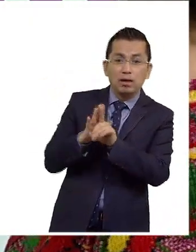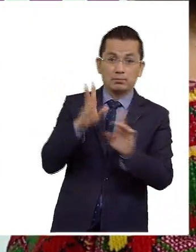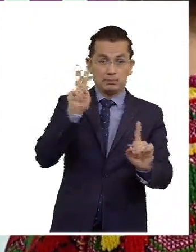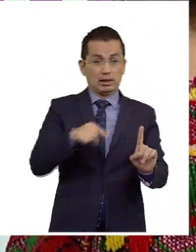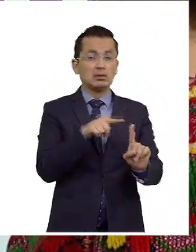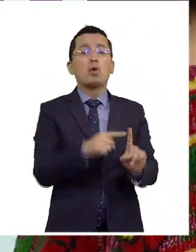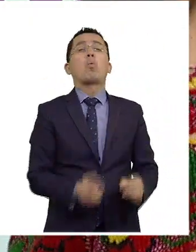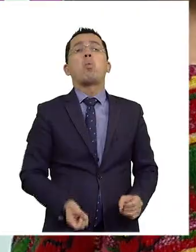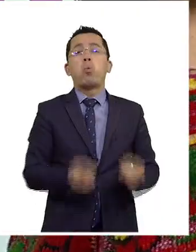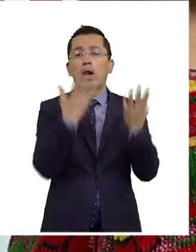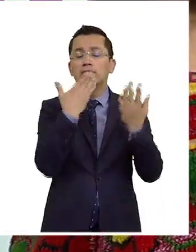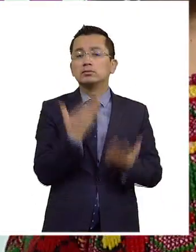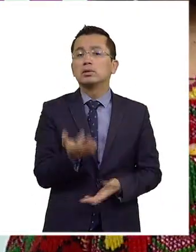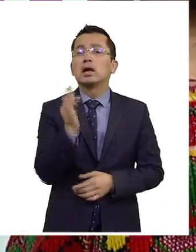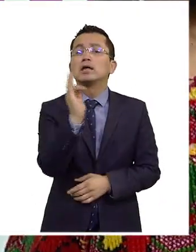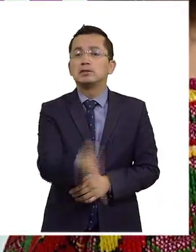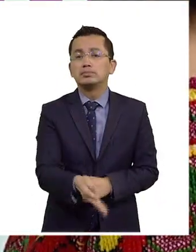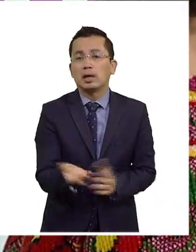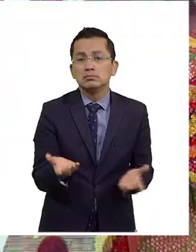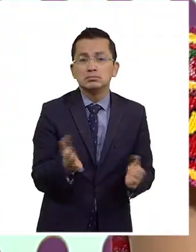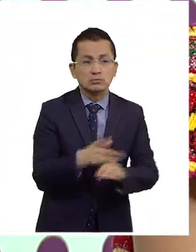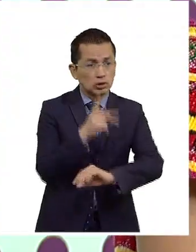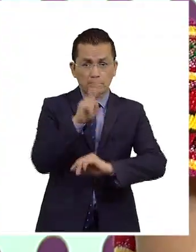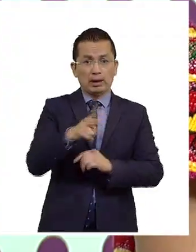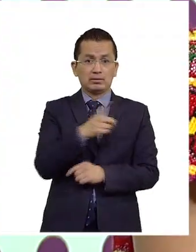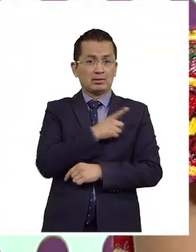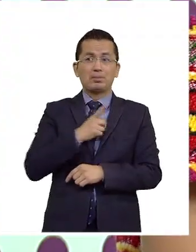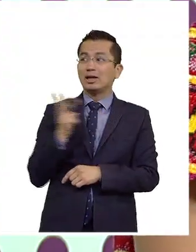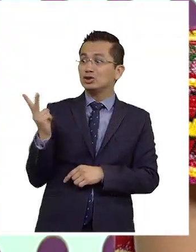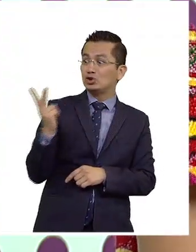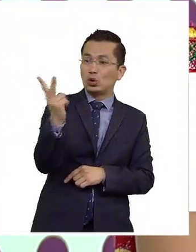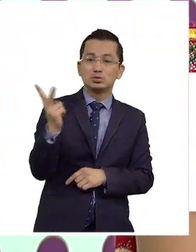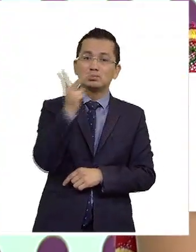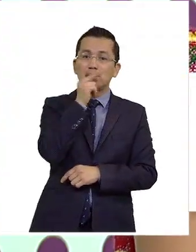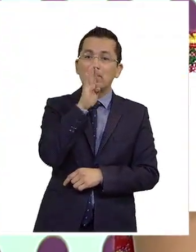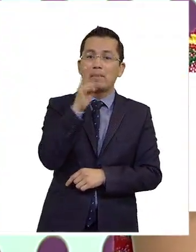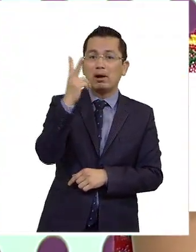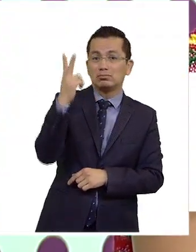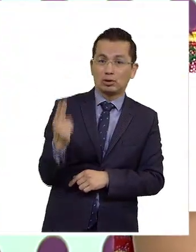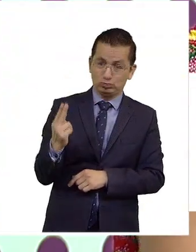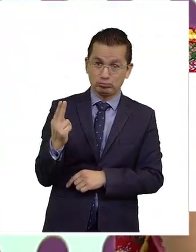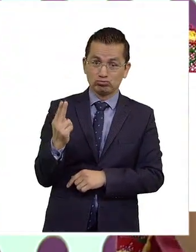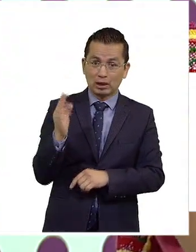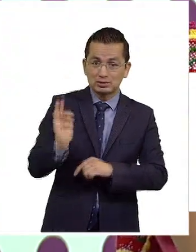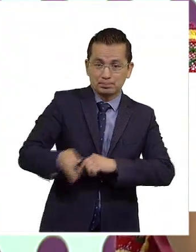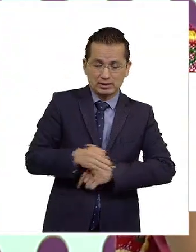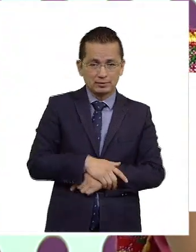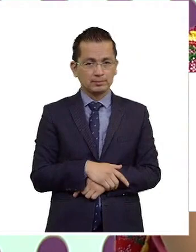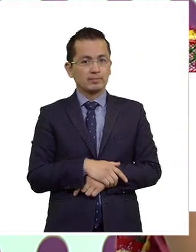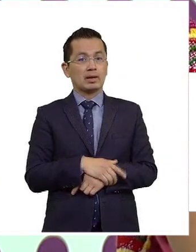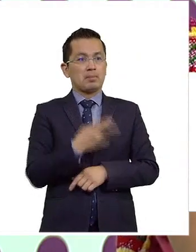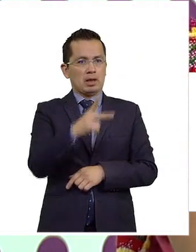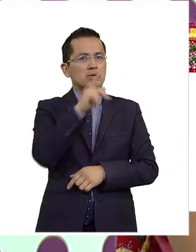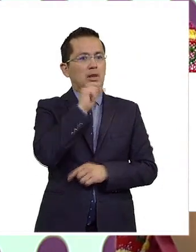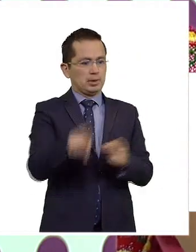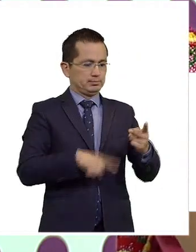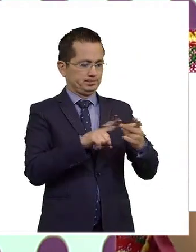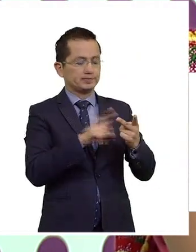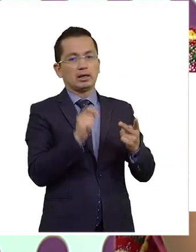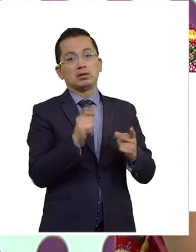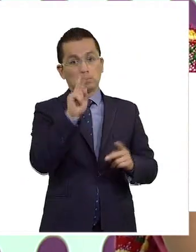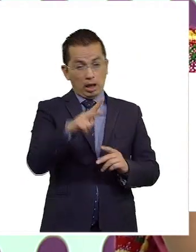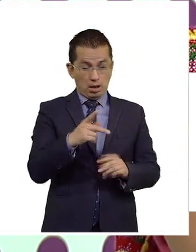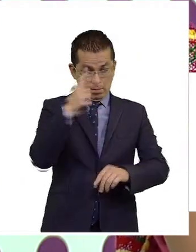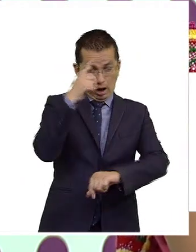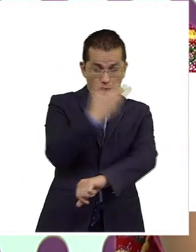acceso porque nada más porque su mamá y su papá no están de acuerdo. La otra es costosa, ¿no? Entonces, ahí también podemos ver que es